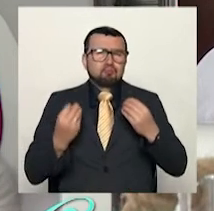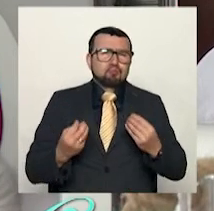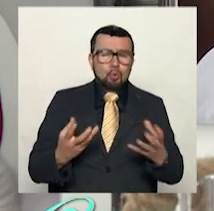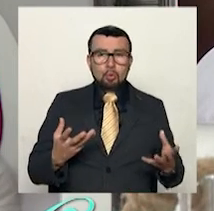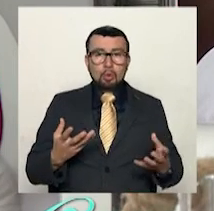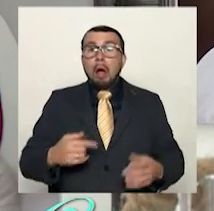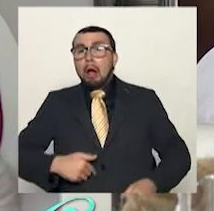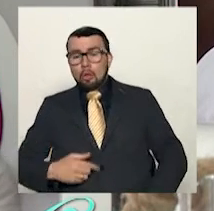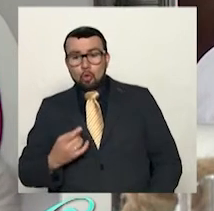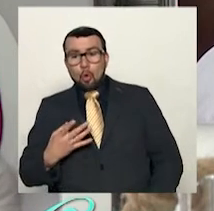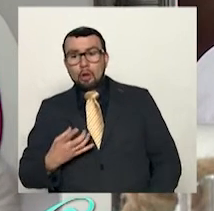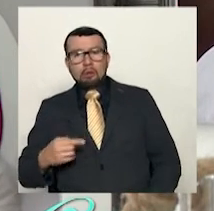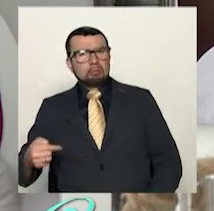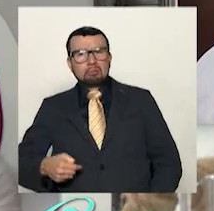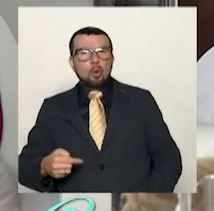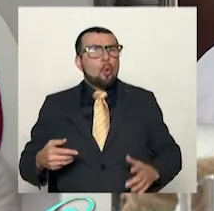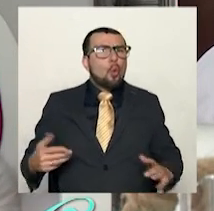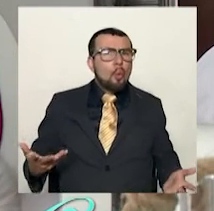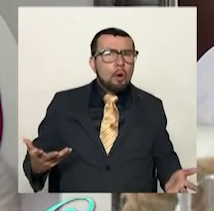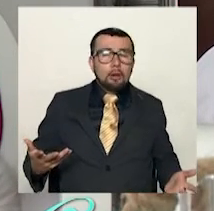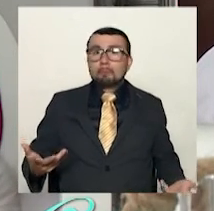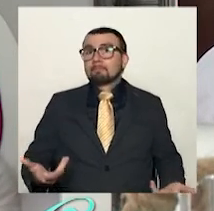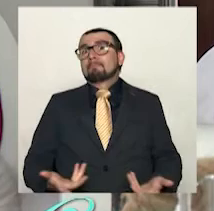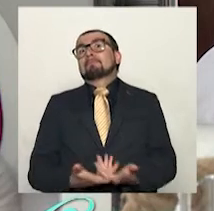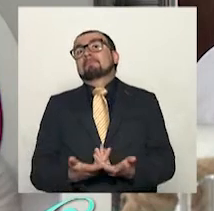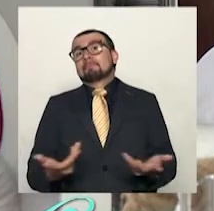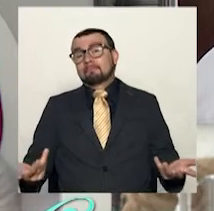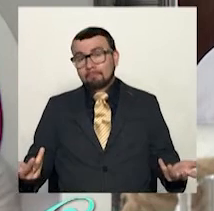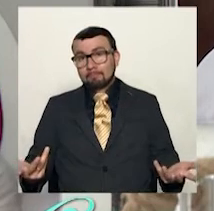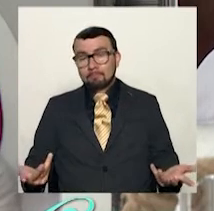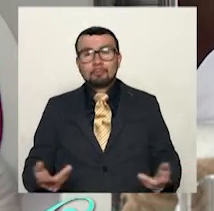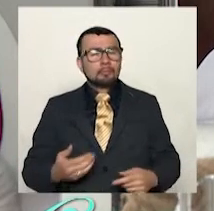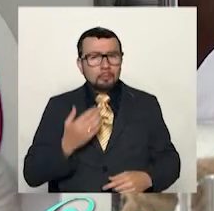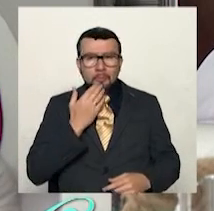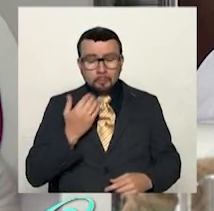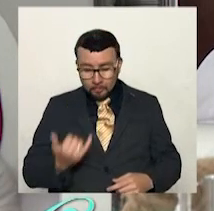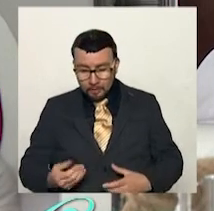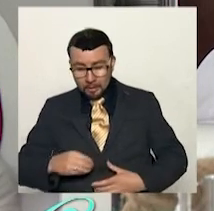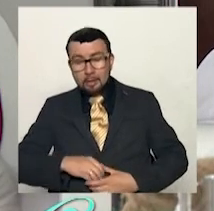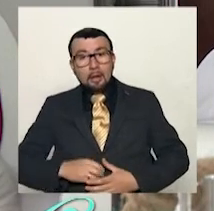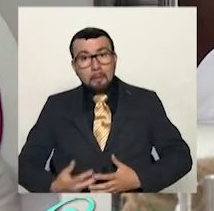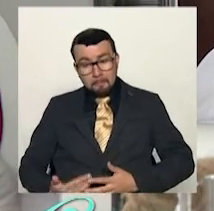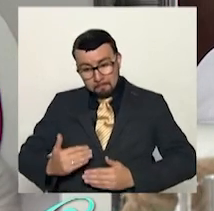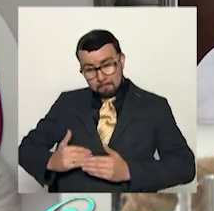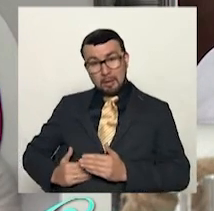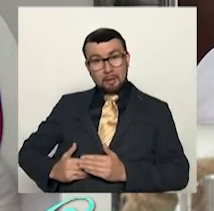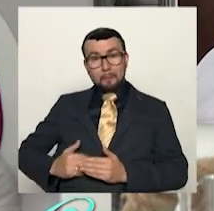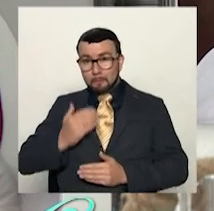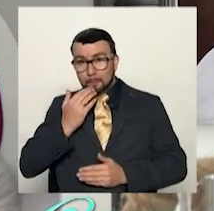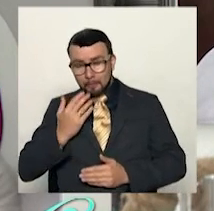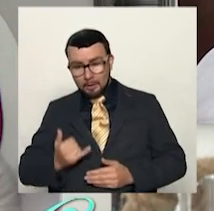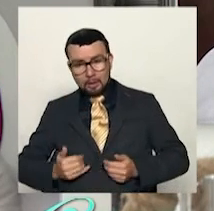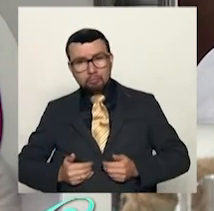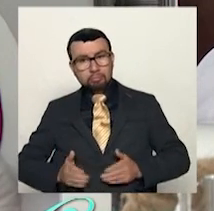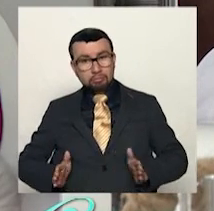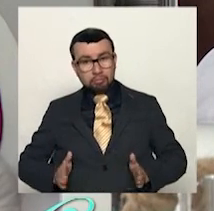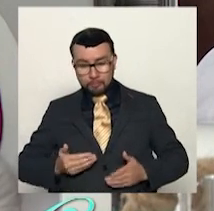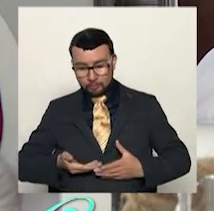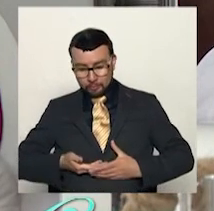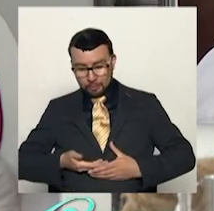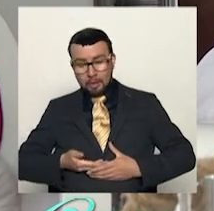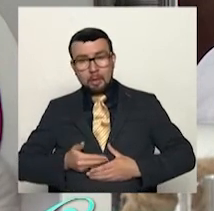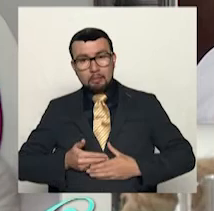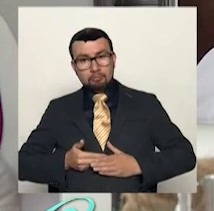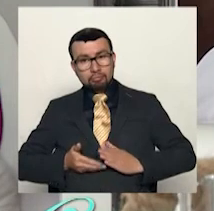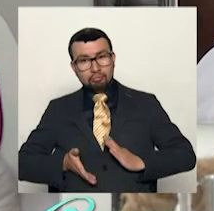están partes importantes de cada órgano, como las tapitas que tiene de entrada el estómago, que es el